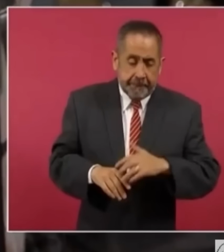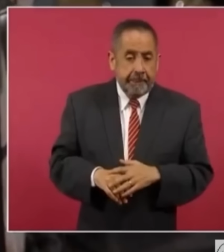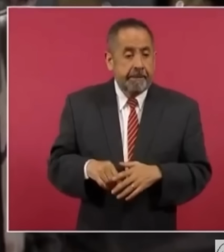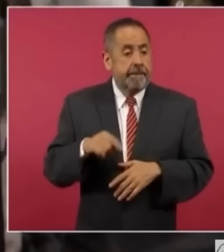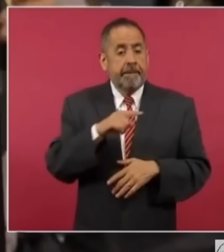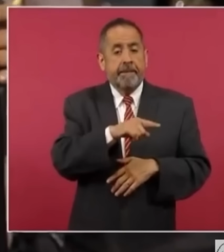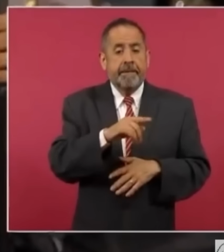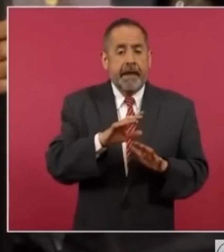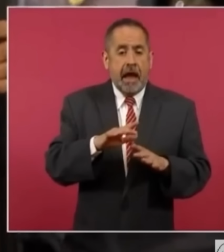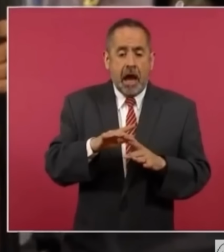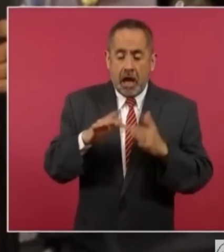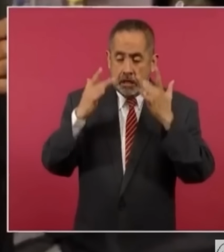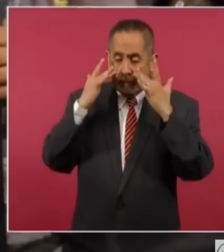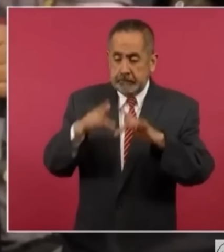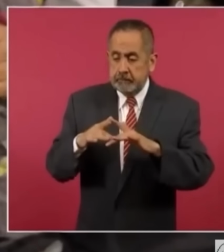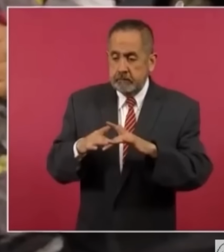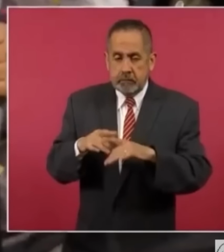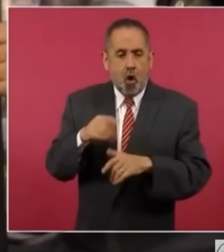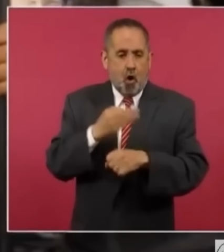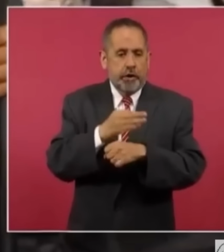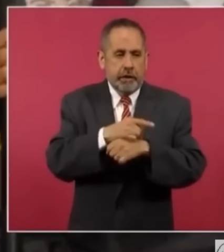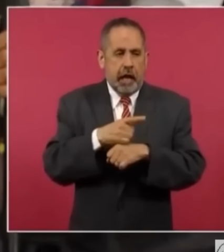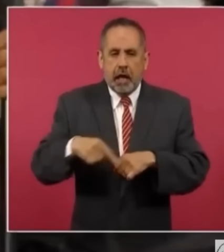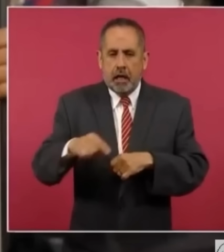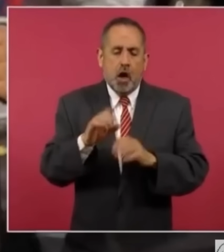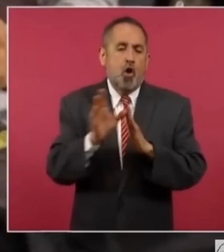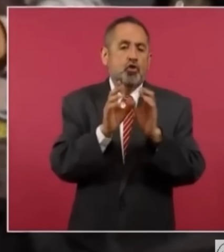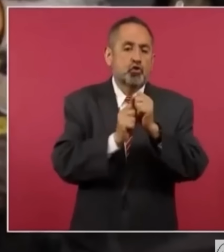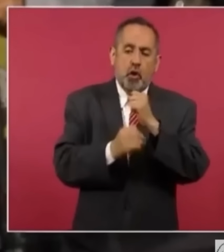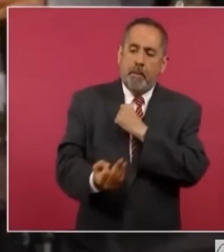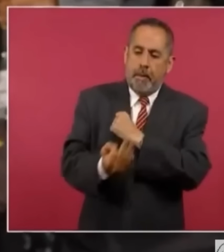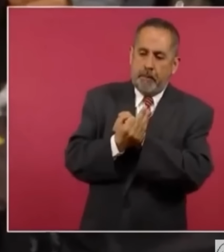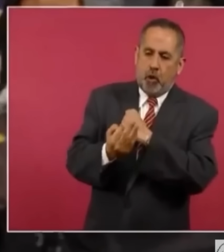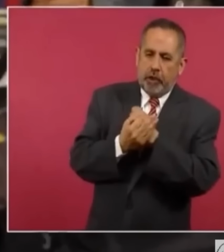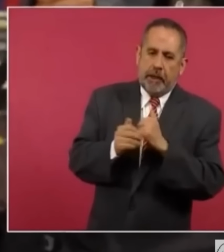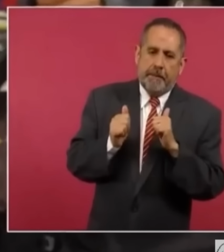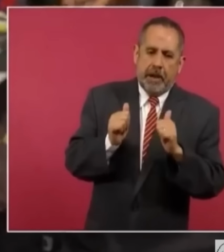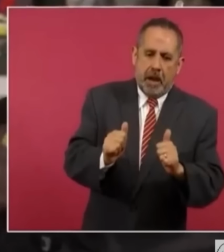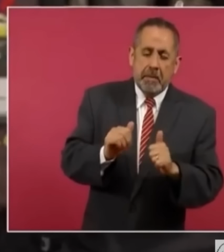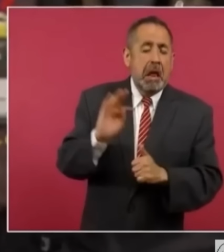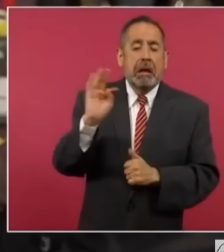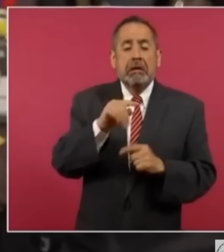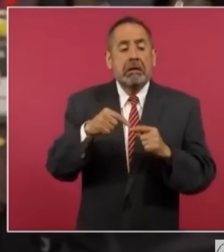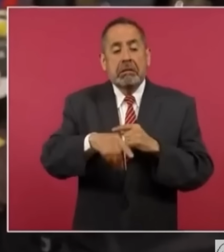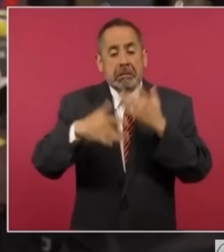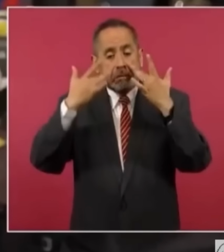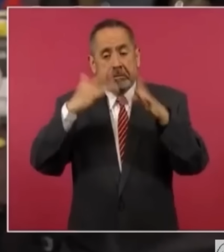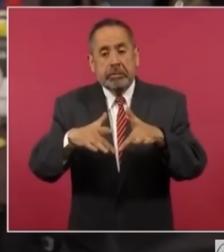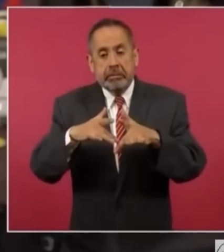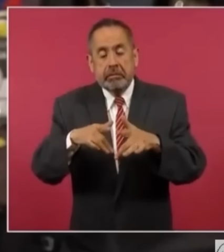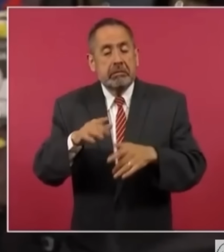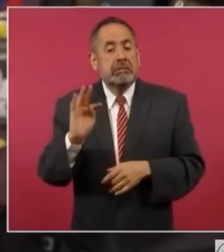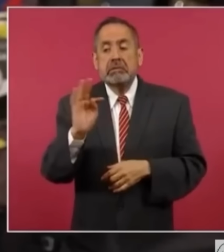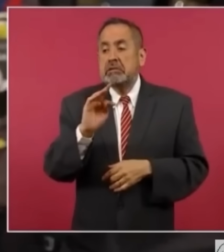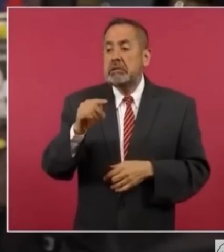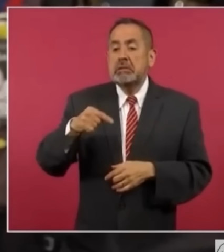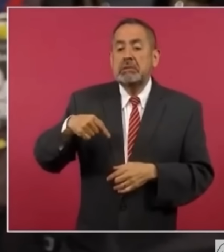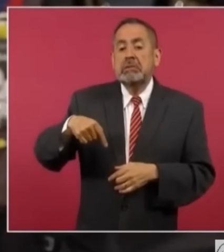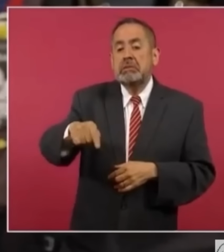esa protección constitucional que tiene como funcionario, podría asumirse o podría considerar que pudiera